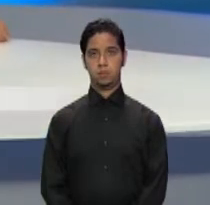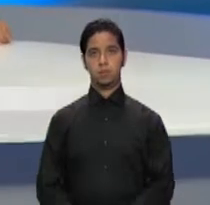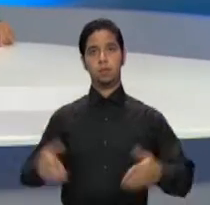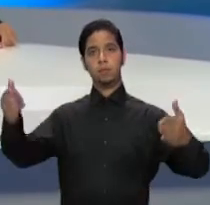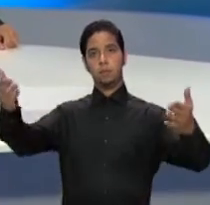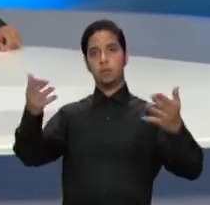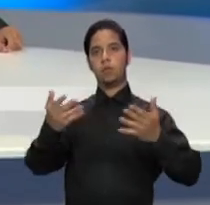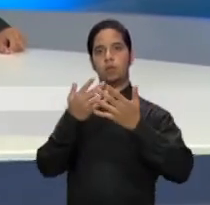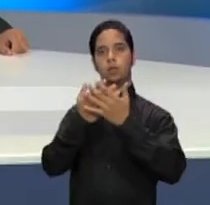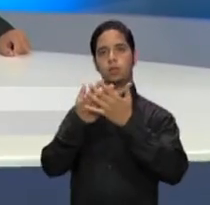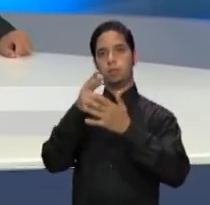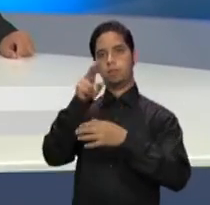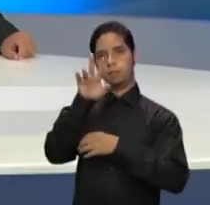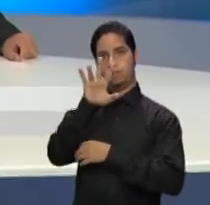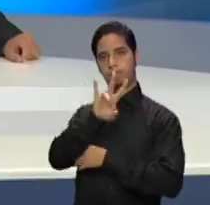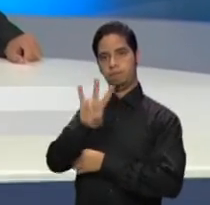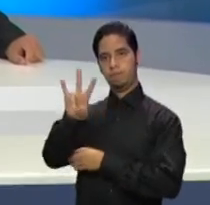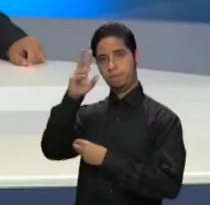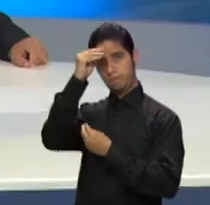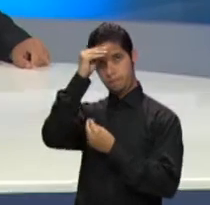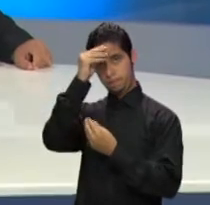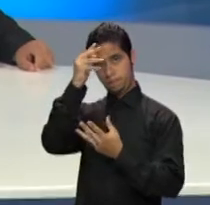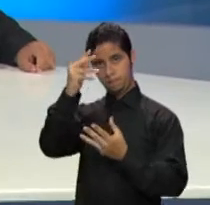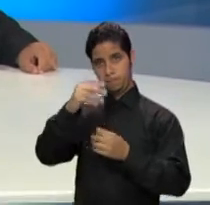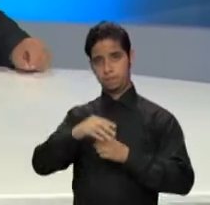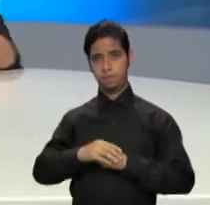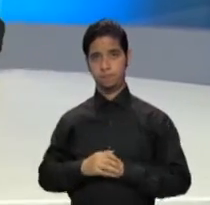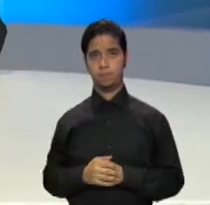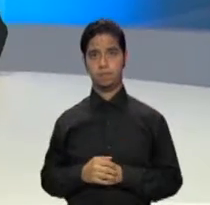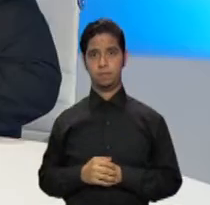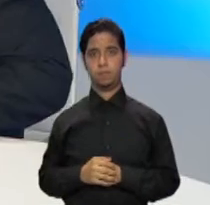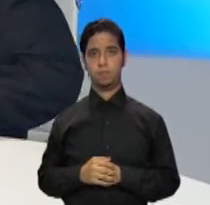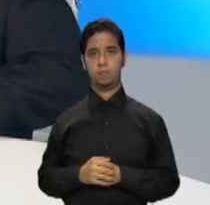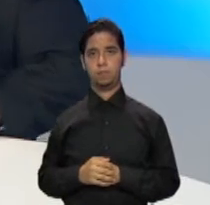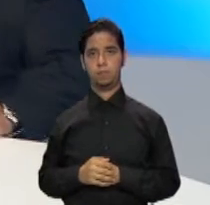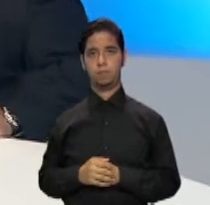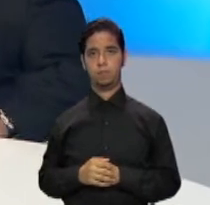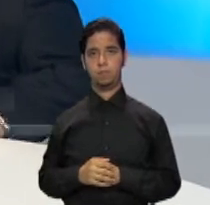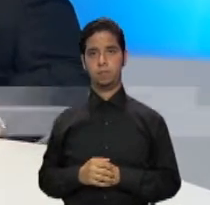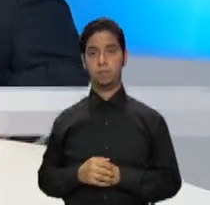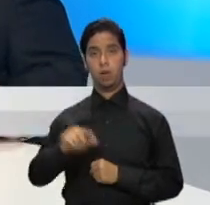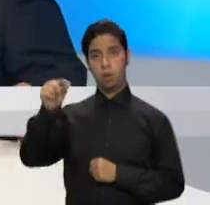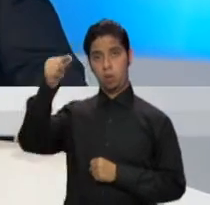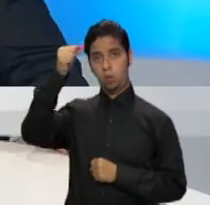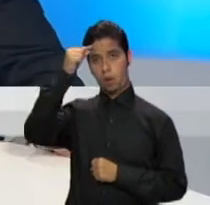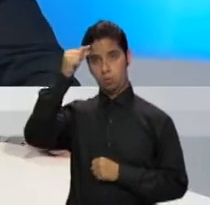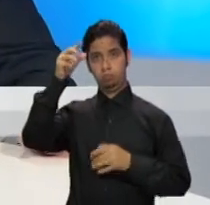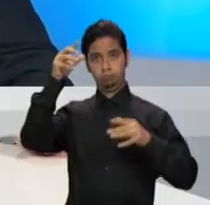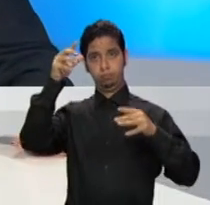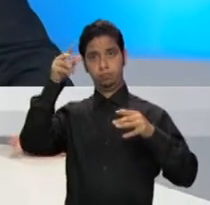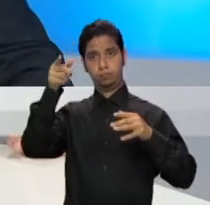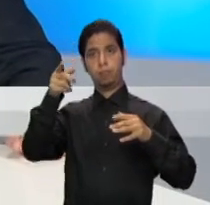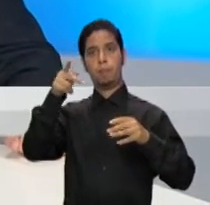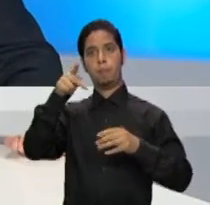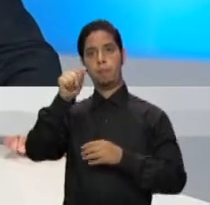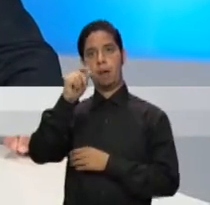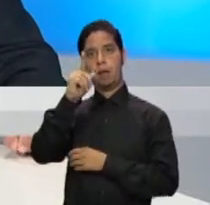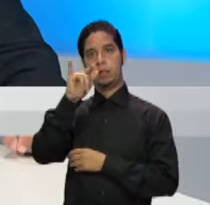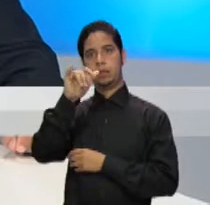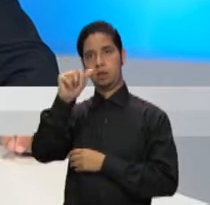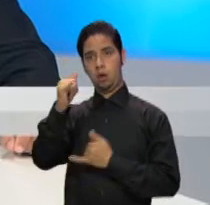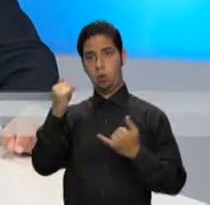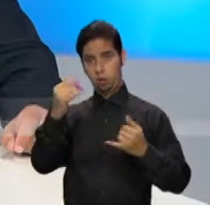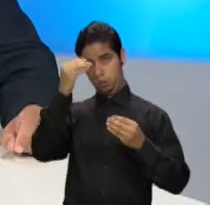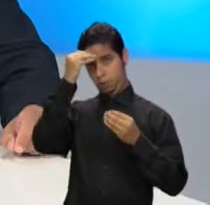Bienvenidos a Noticias 24/7 Informa. De inmediato pasamos a las noticias para esta hora. El gobernador Alejandro García Padilla aseguró hoy que no es